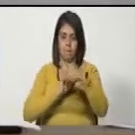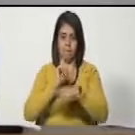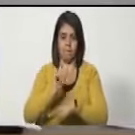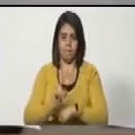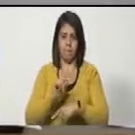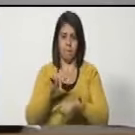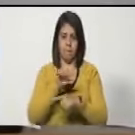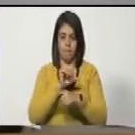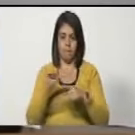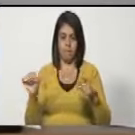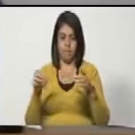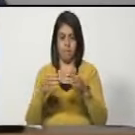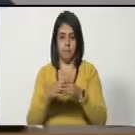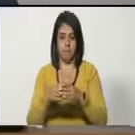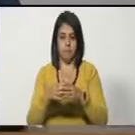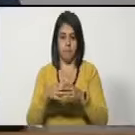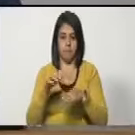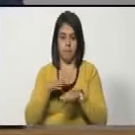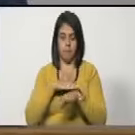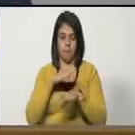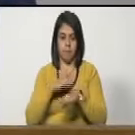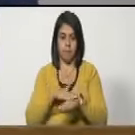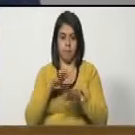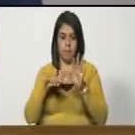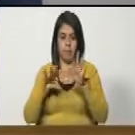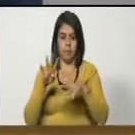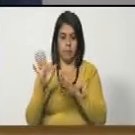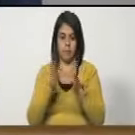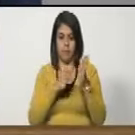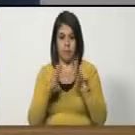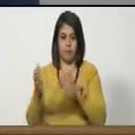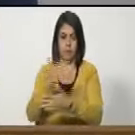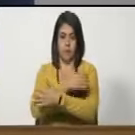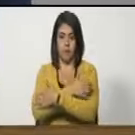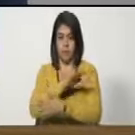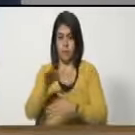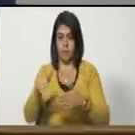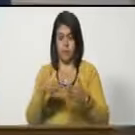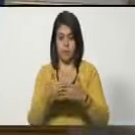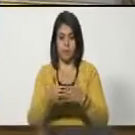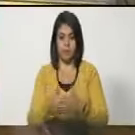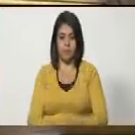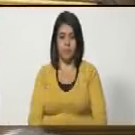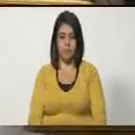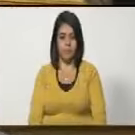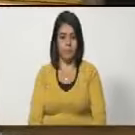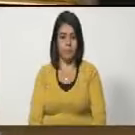convocadas para la próxima sesión el día jueves 14 de marzo. Un abrazo para todas y para todos.